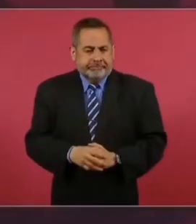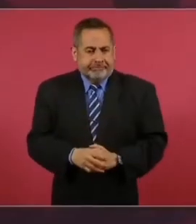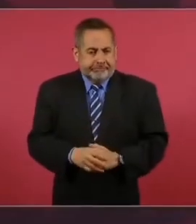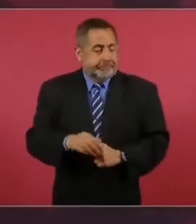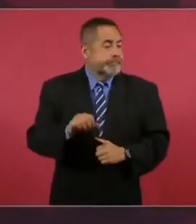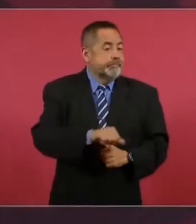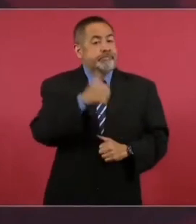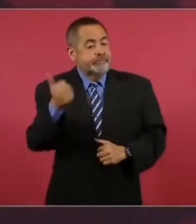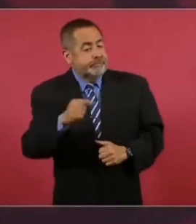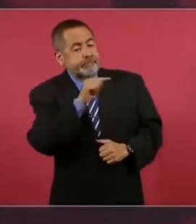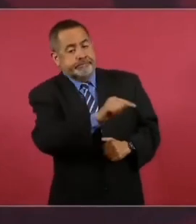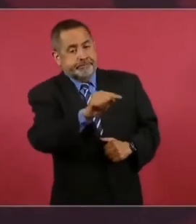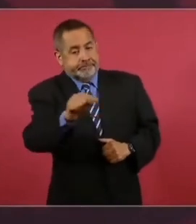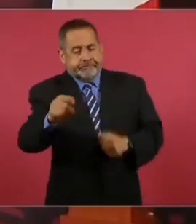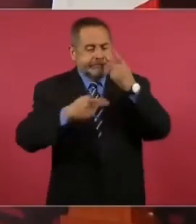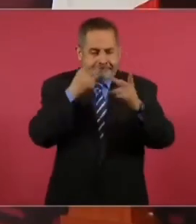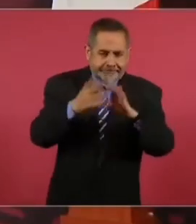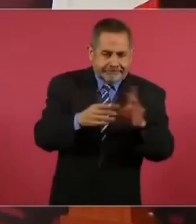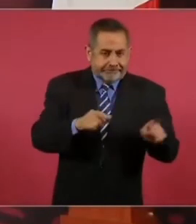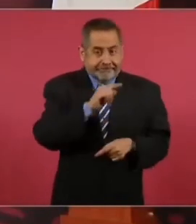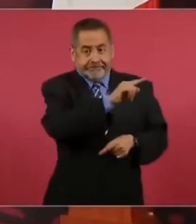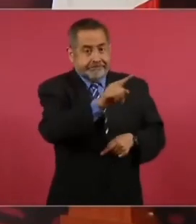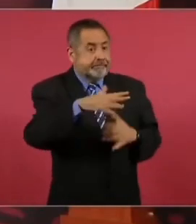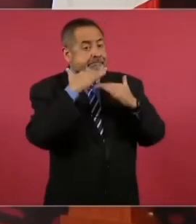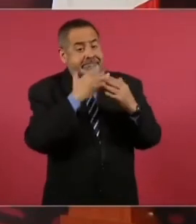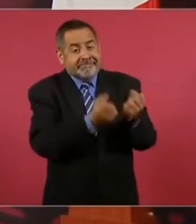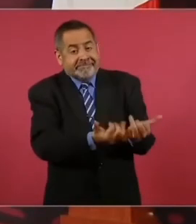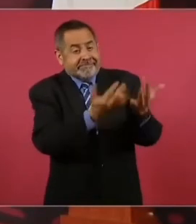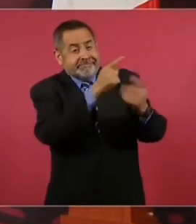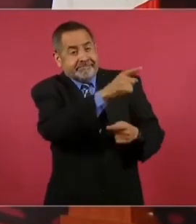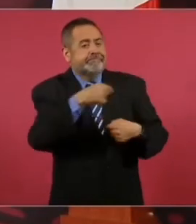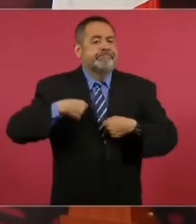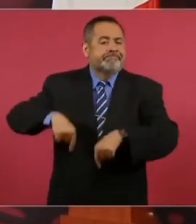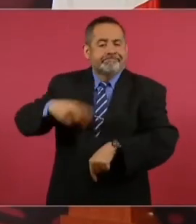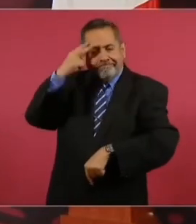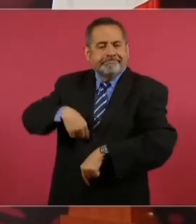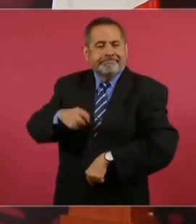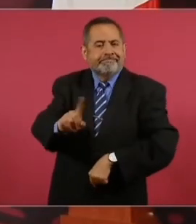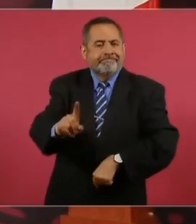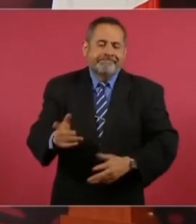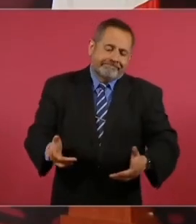polemizar sobre eso que son las que contaminan